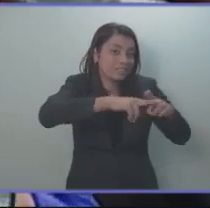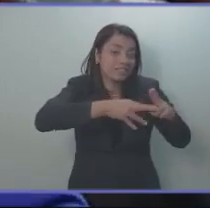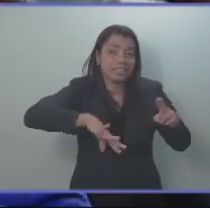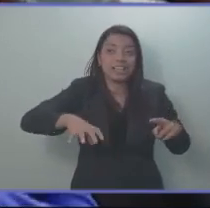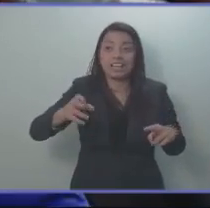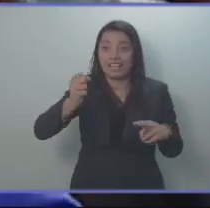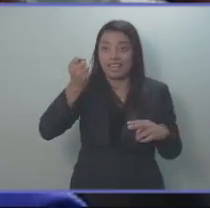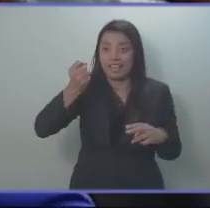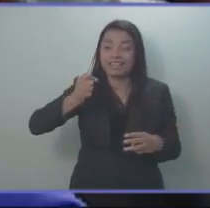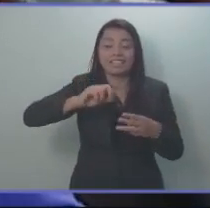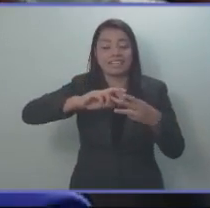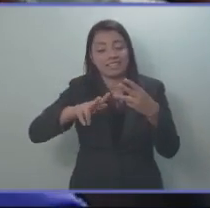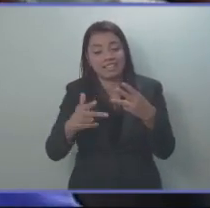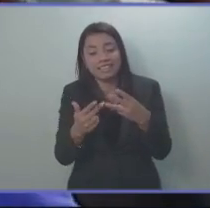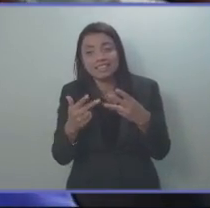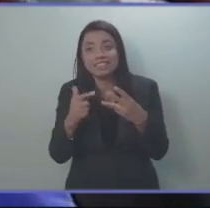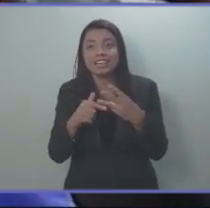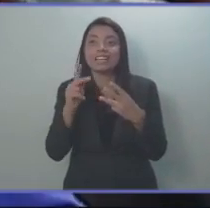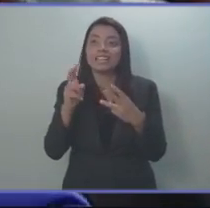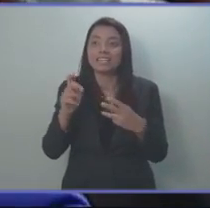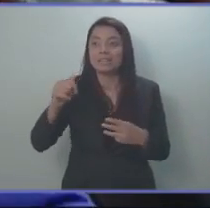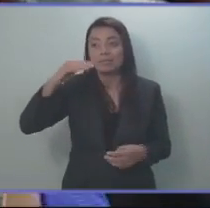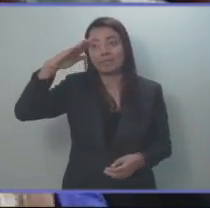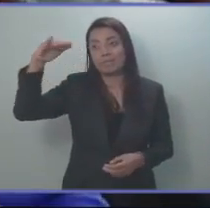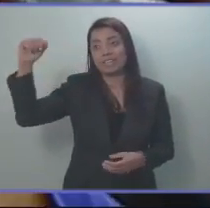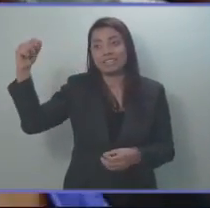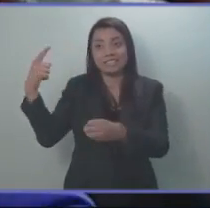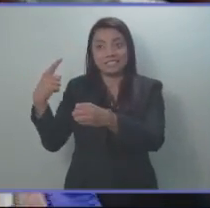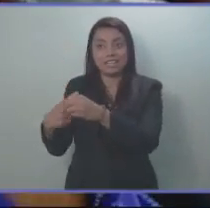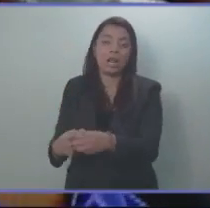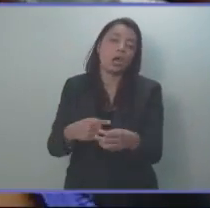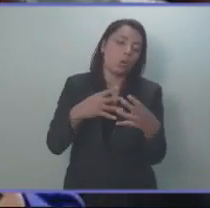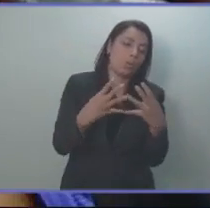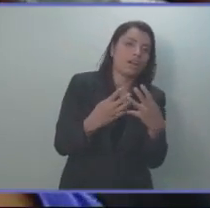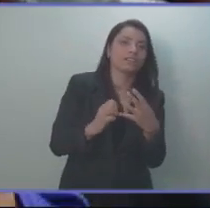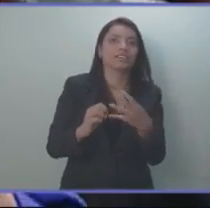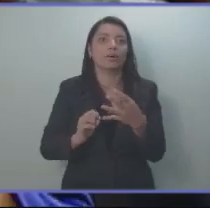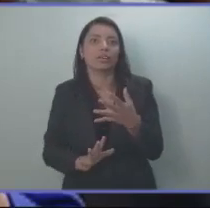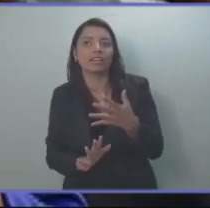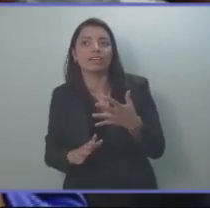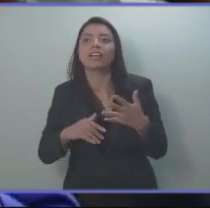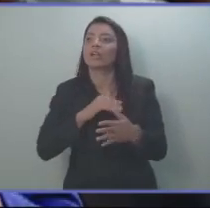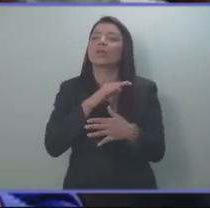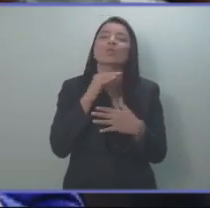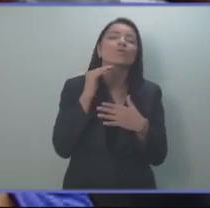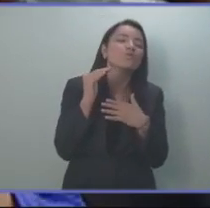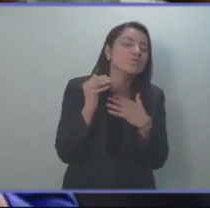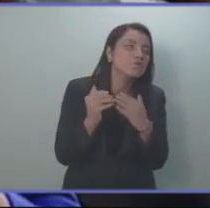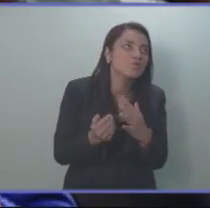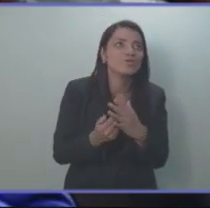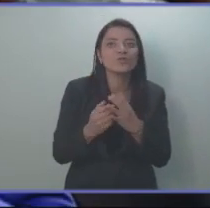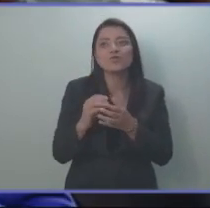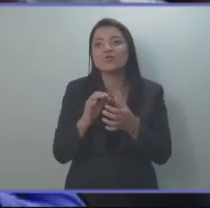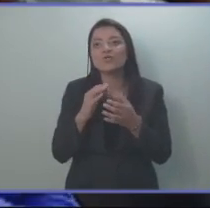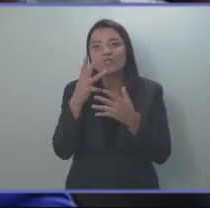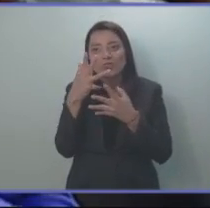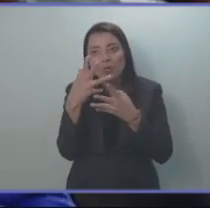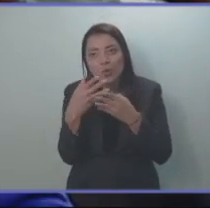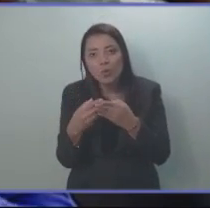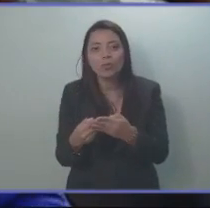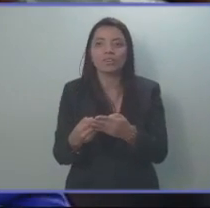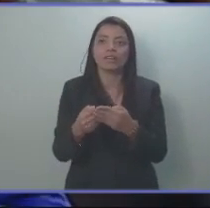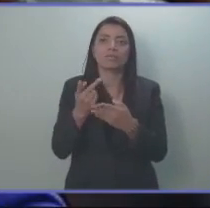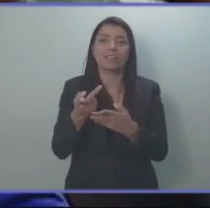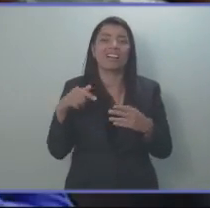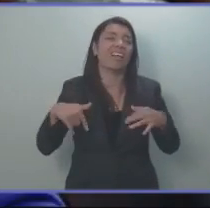Y las otras relacionadas al tema de China sean cuarta, quinta, pero todas se deben de ver juntas para no